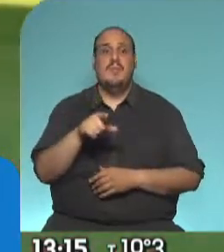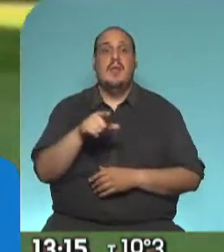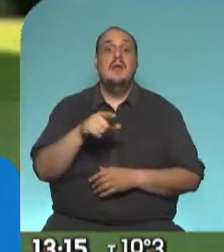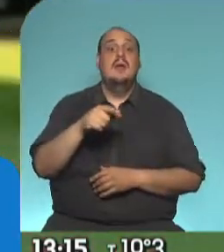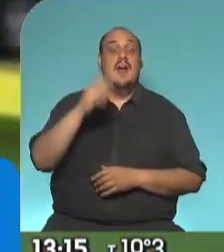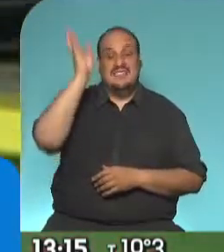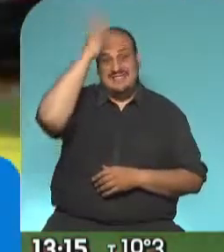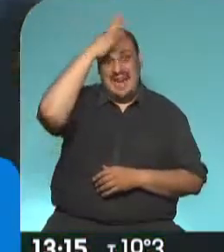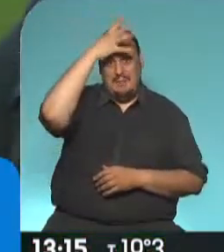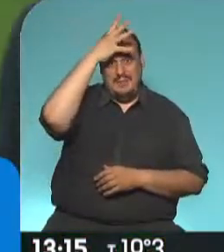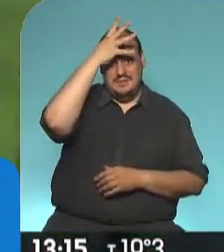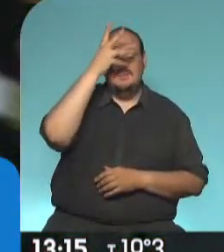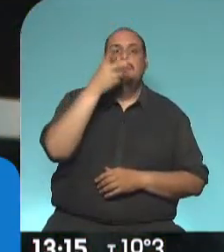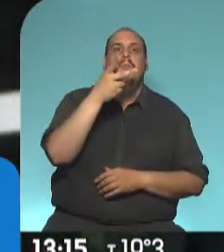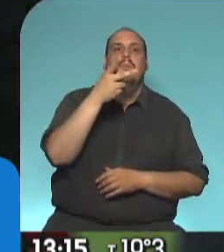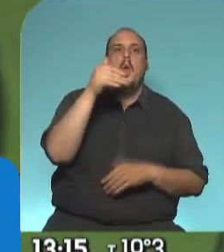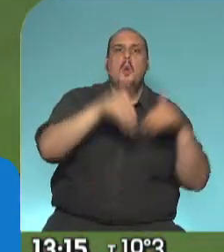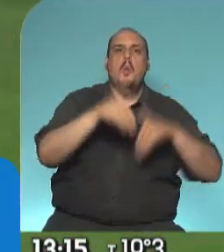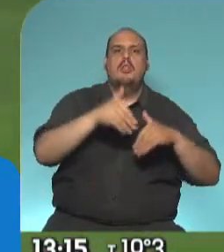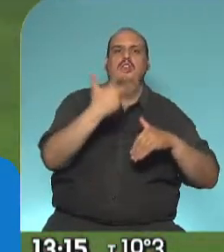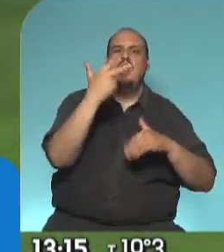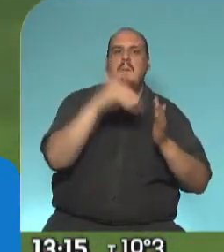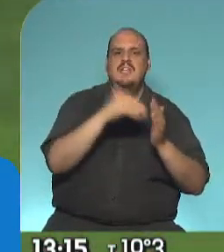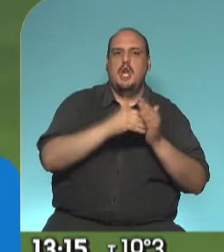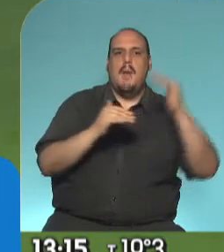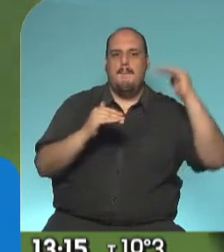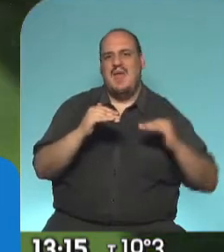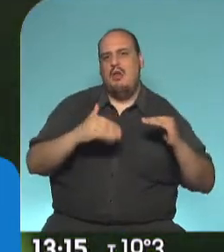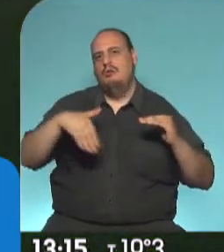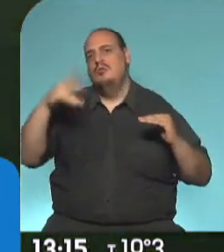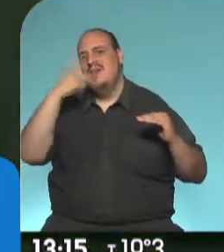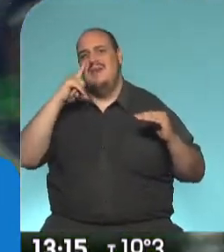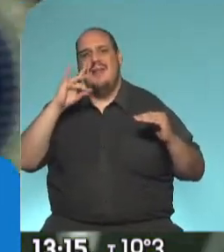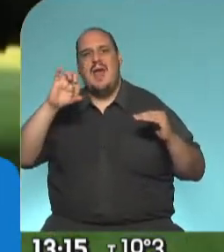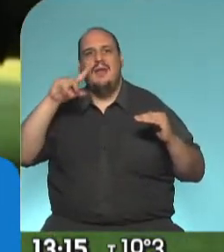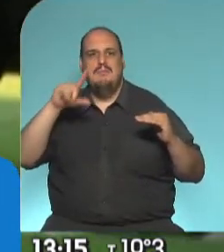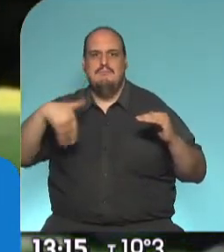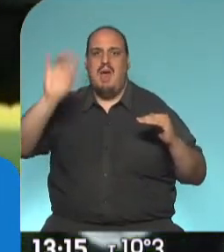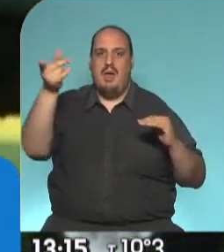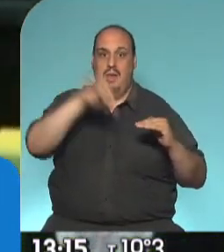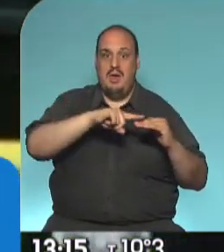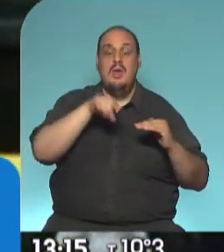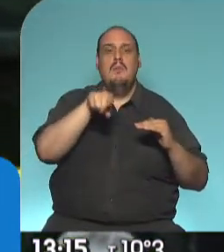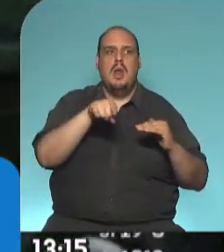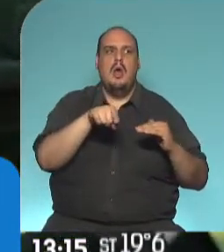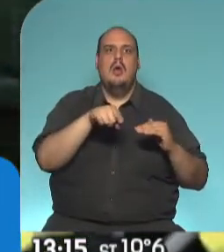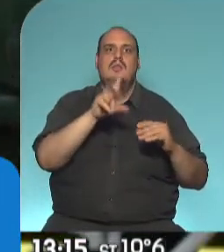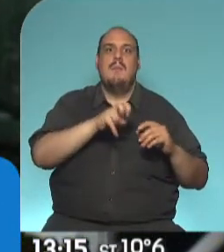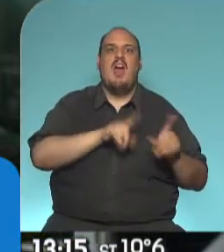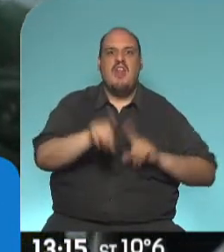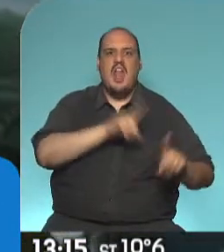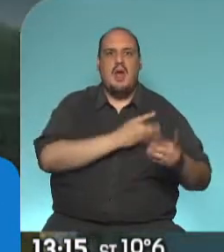Hillary y fue elegido presidente. Es uno de los casos en los que el presidente más votado no es el presidente elegido. Y el caso de Florida,